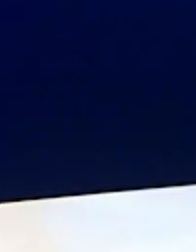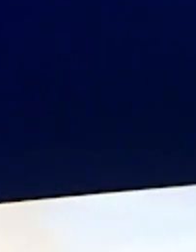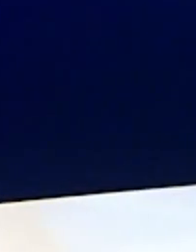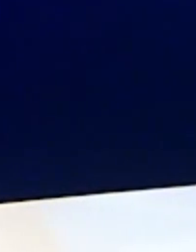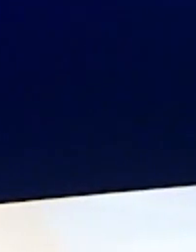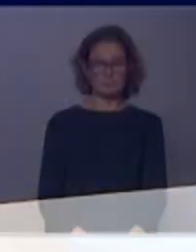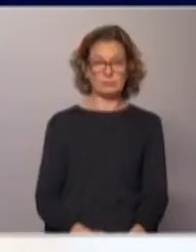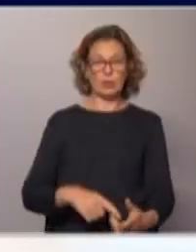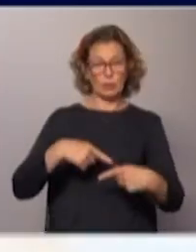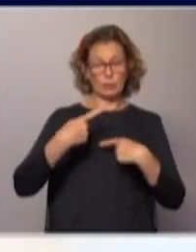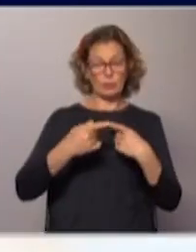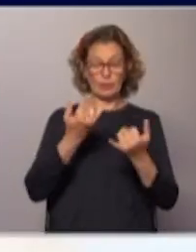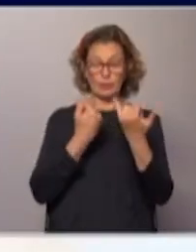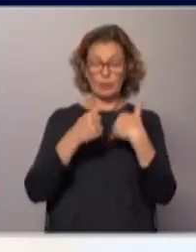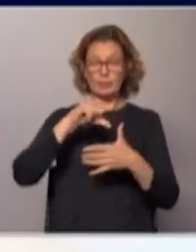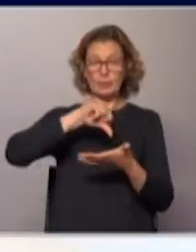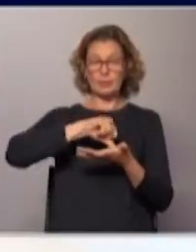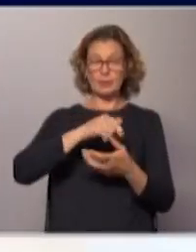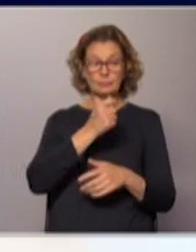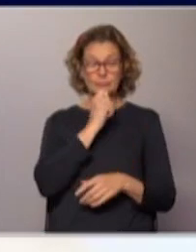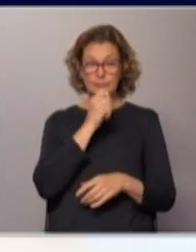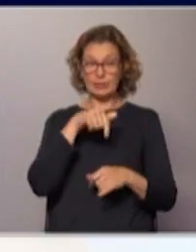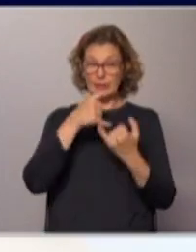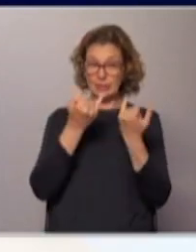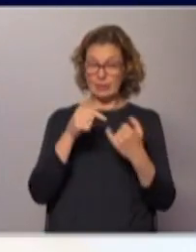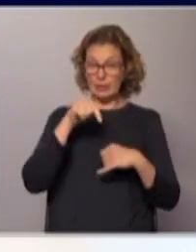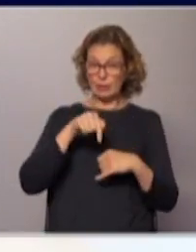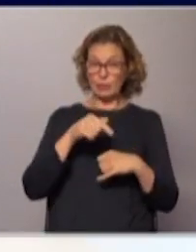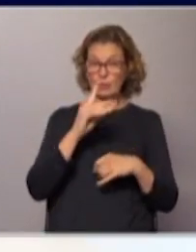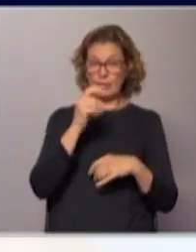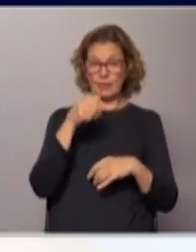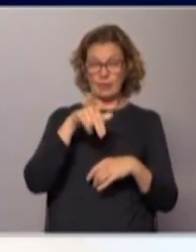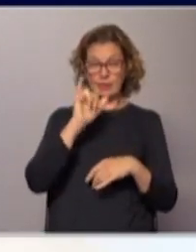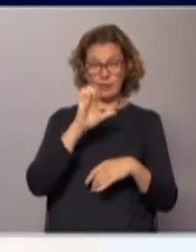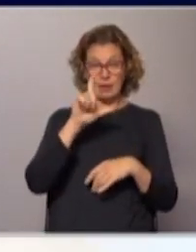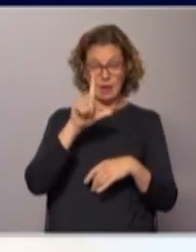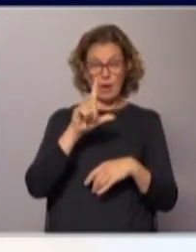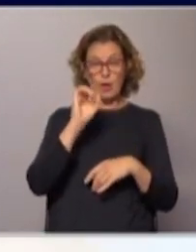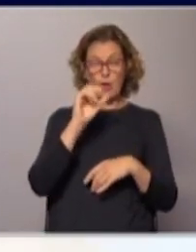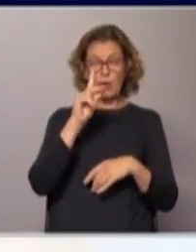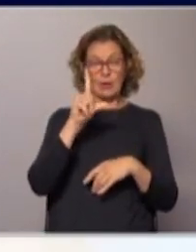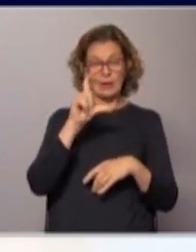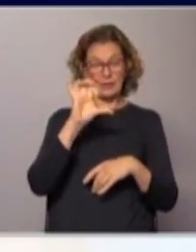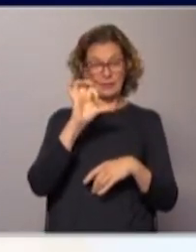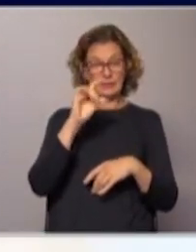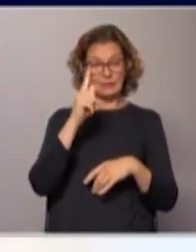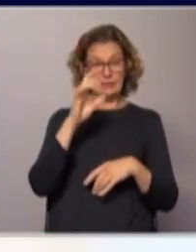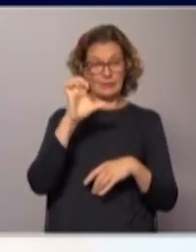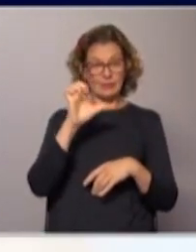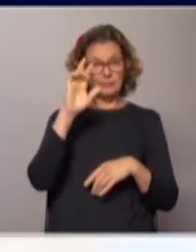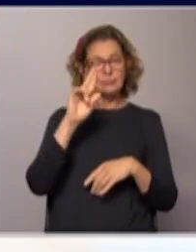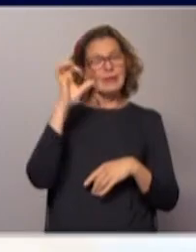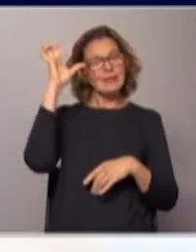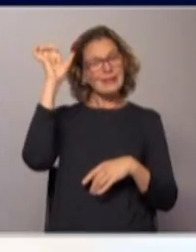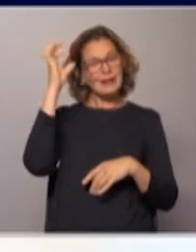a continuación el informe capital encaramos la entrevista de la jornada que es con daniel olesker senador del frente amplio más precisamente del